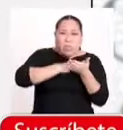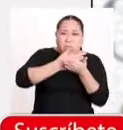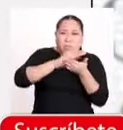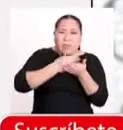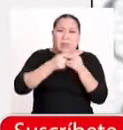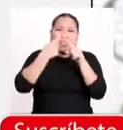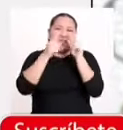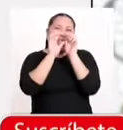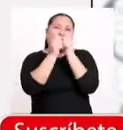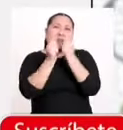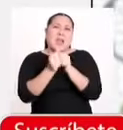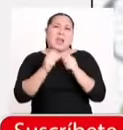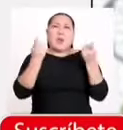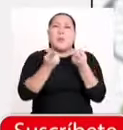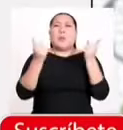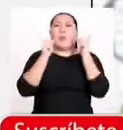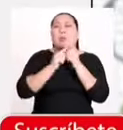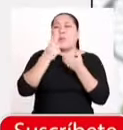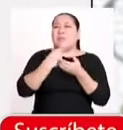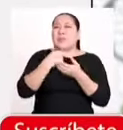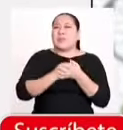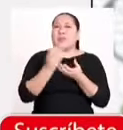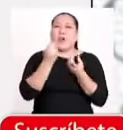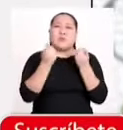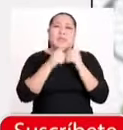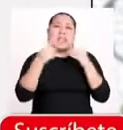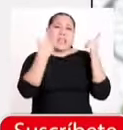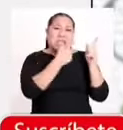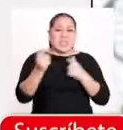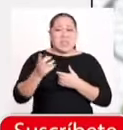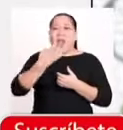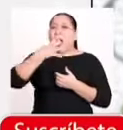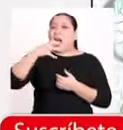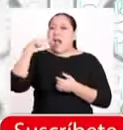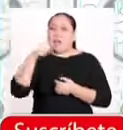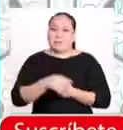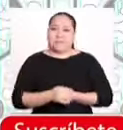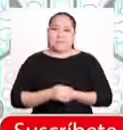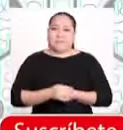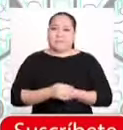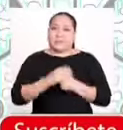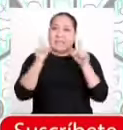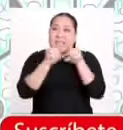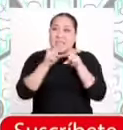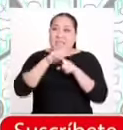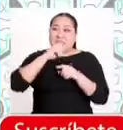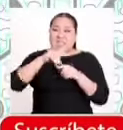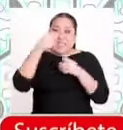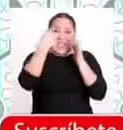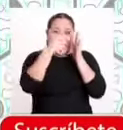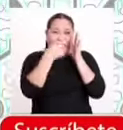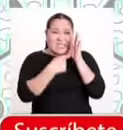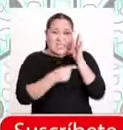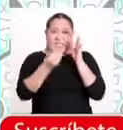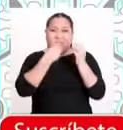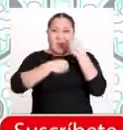tipos de panes, tortas, postres o pasteles listos para calentar. También dice que estos alimentos